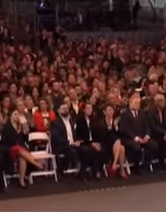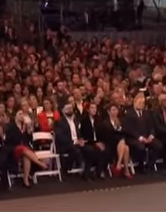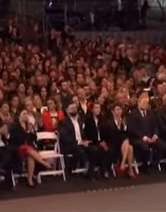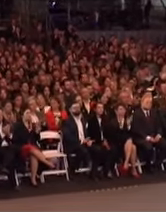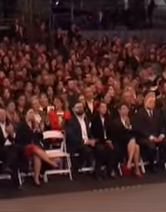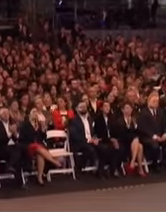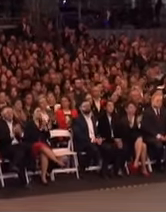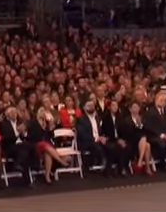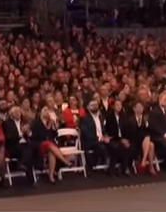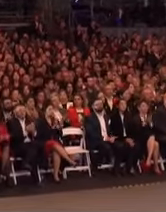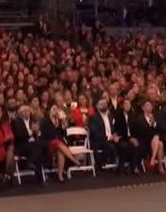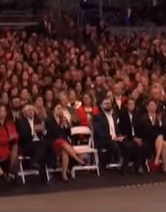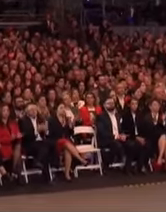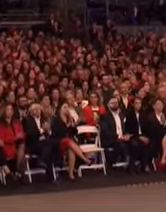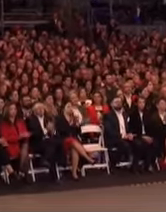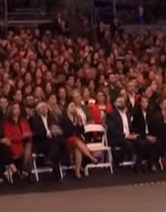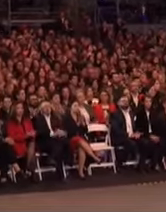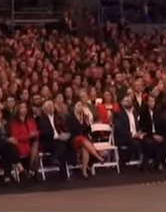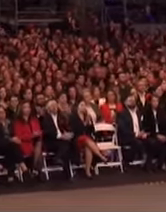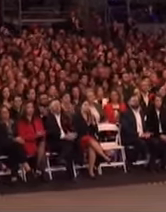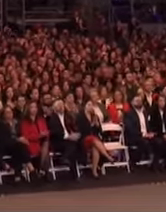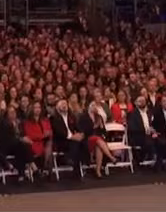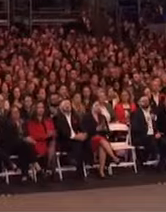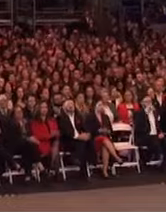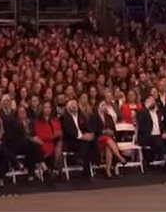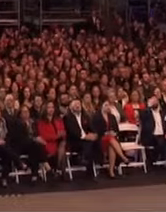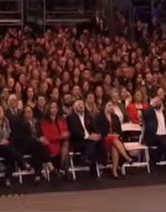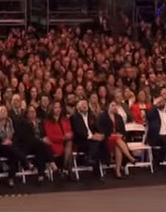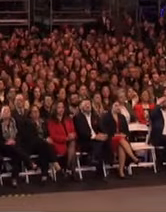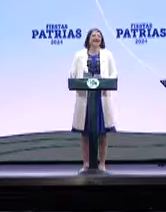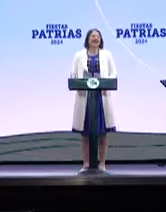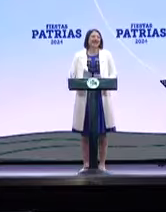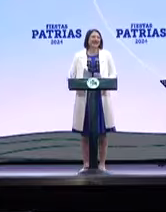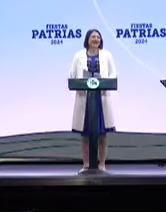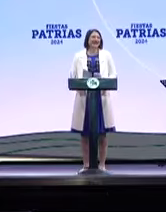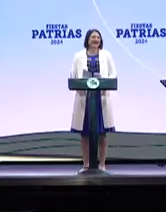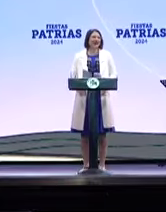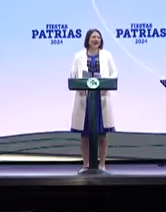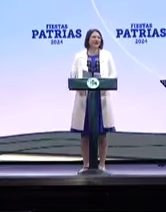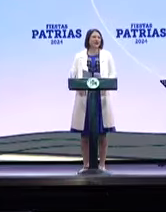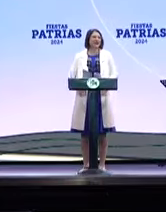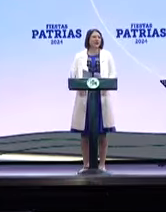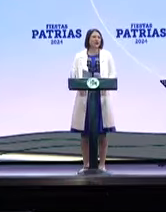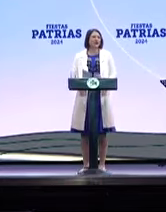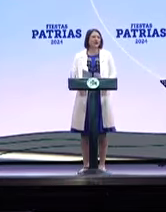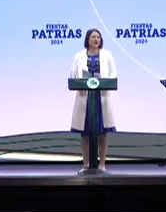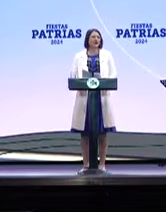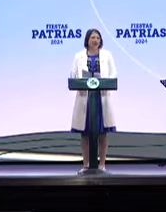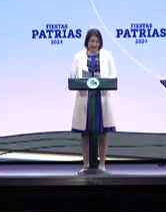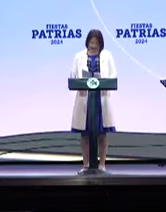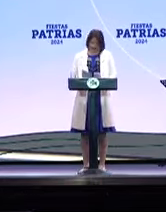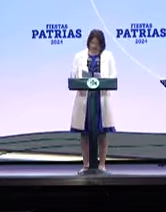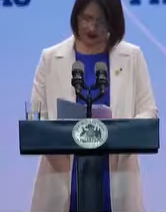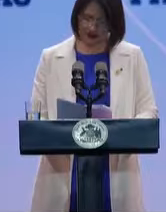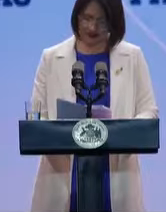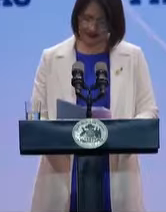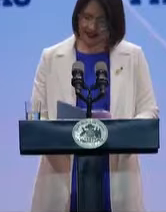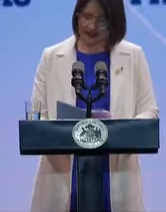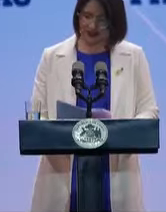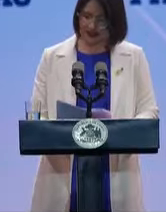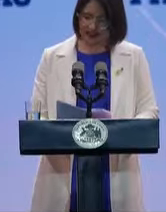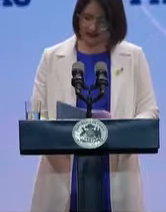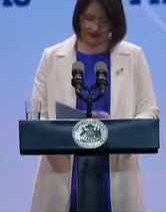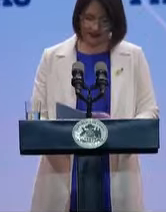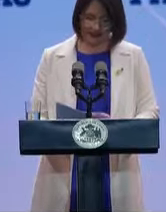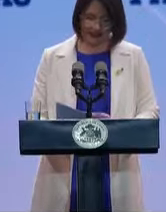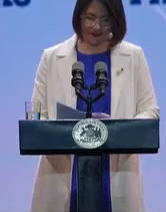La Corte Suprema sumó nuevos antecedentes al cuaderno de remoción que busca la expulsión de Ángela Vivanco desde la Corte Suprema. Esto, por supuesto,